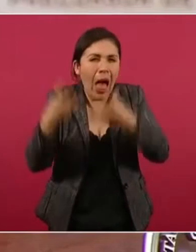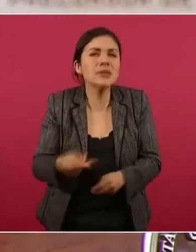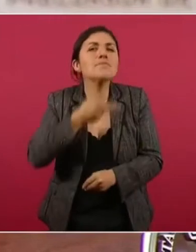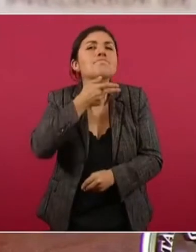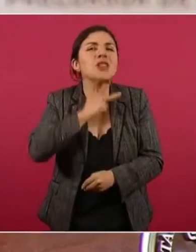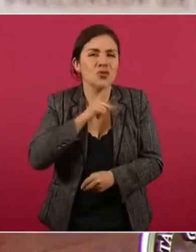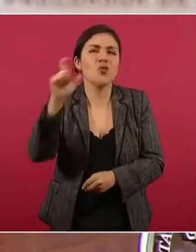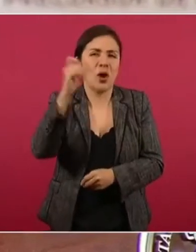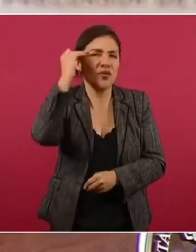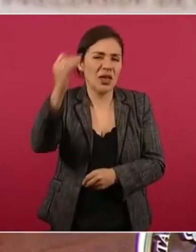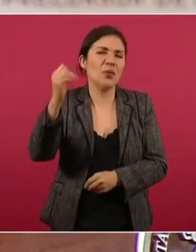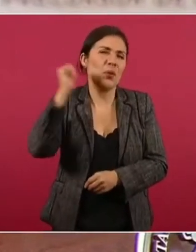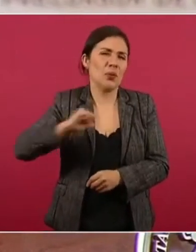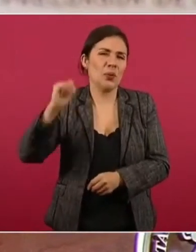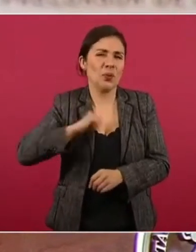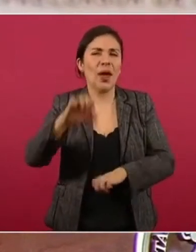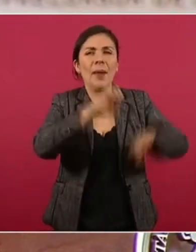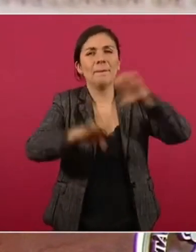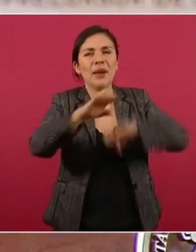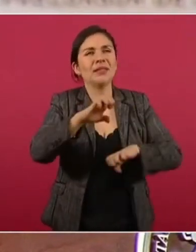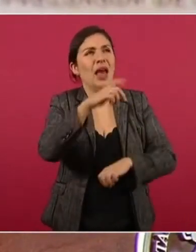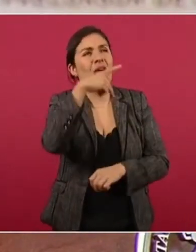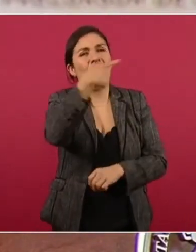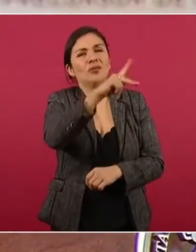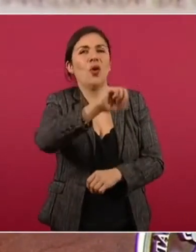en la época de las compañías petroleras extranjeras.